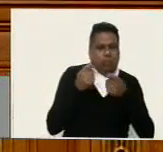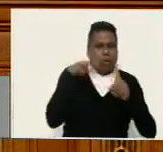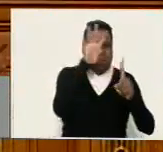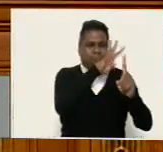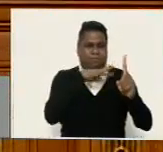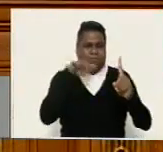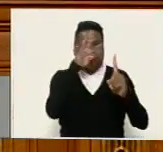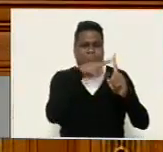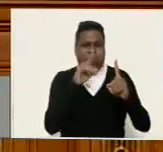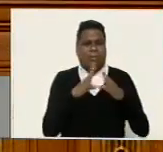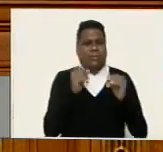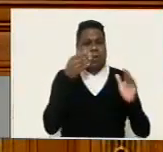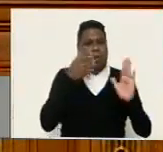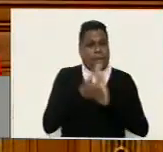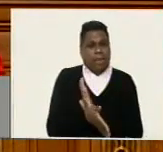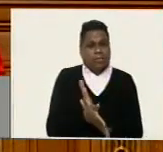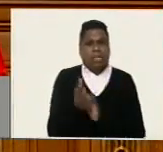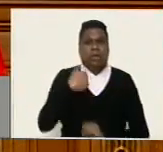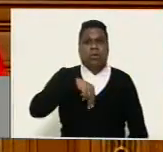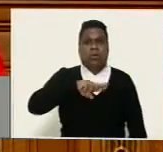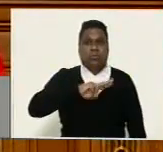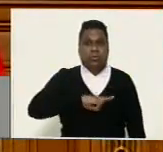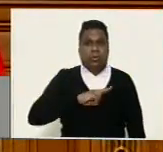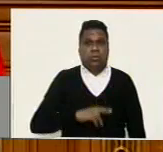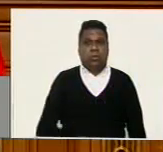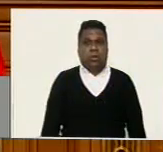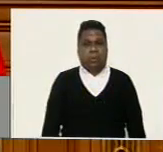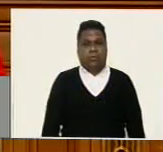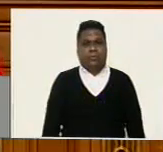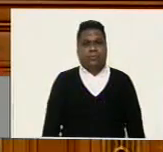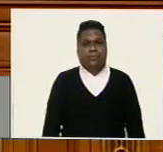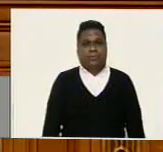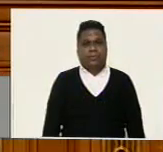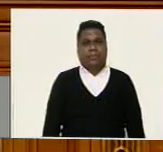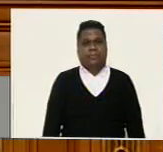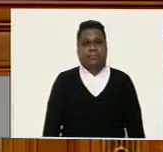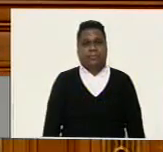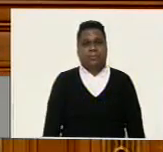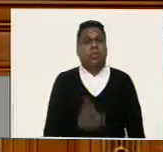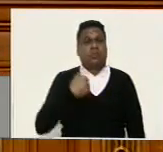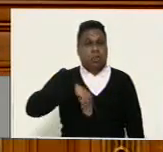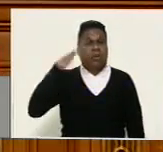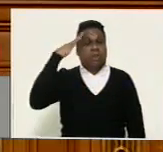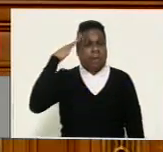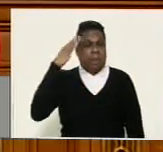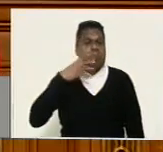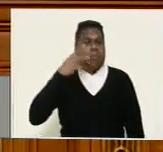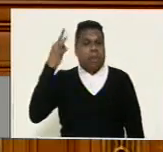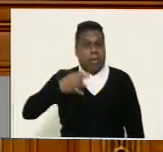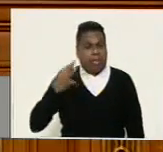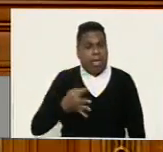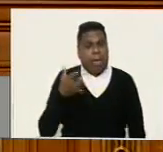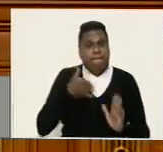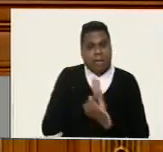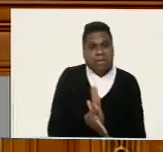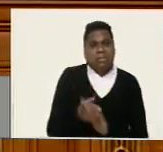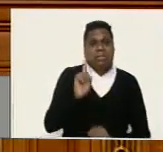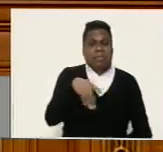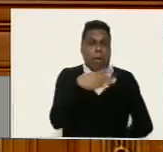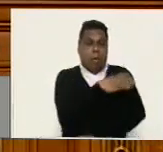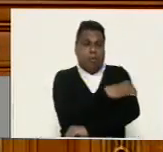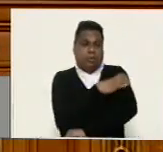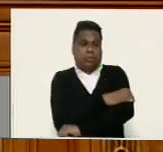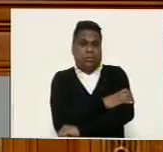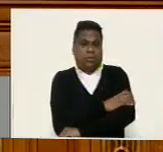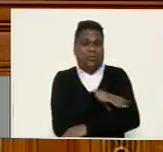realidad ajena a lo que es. Nosotros conocemos nuestras problemáticas, conocemos las realidades de nuestra población, pero también la derecha, dudamos mucho